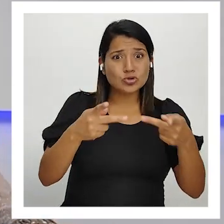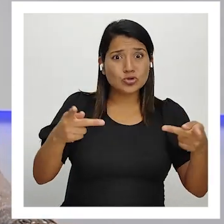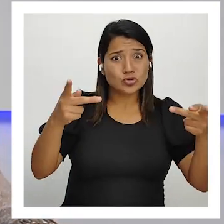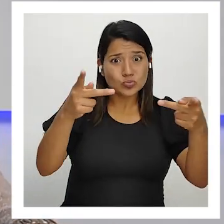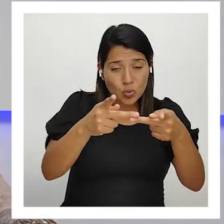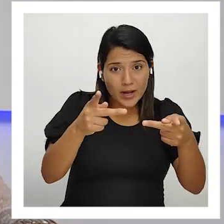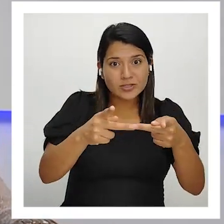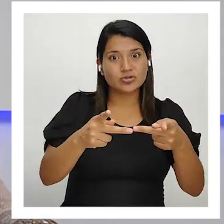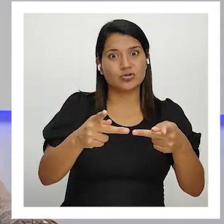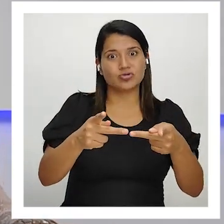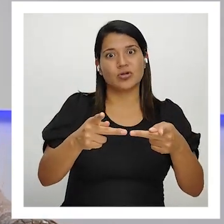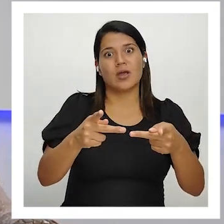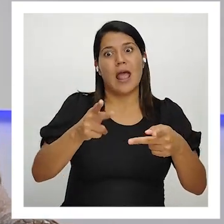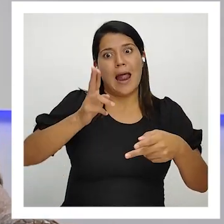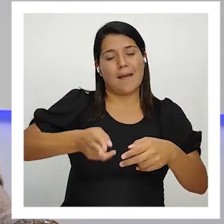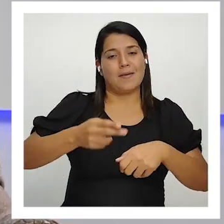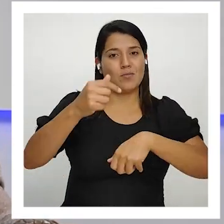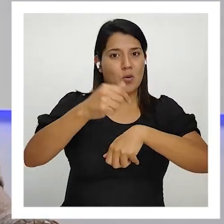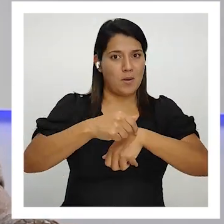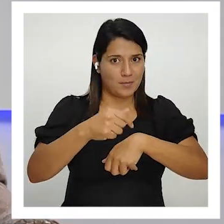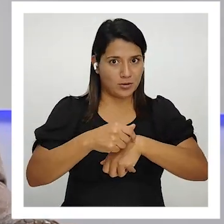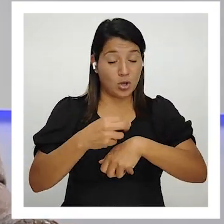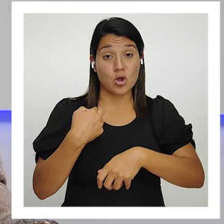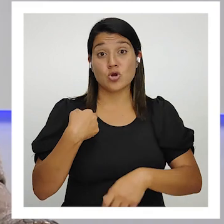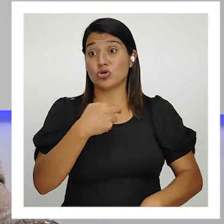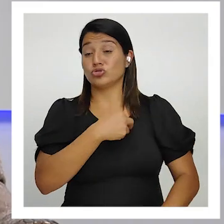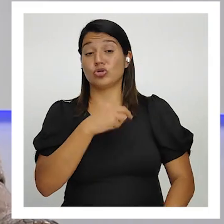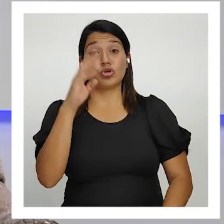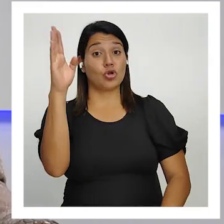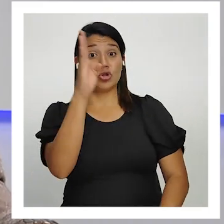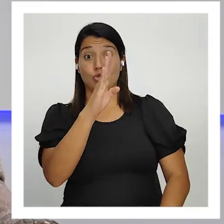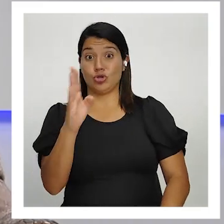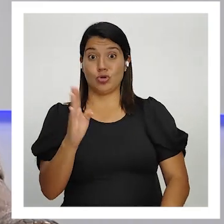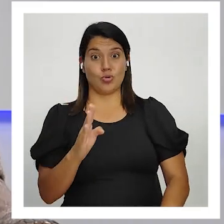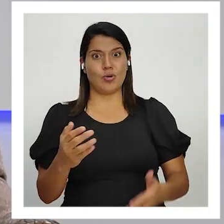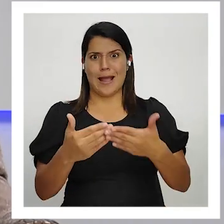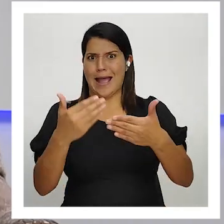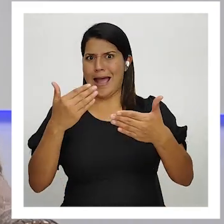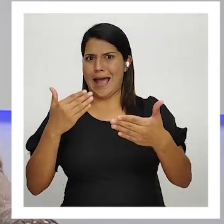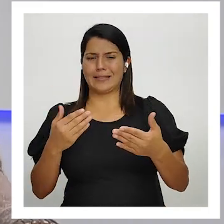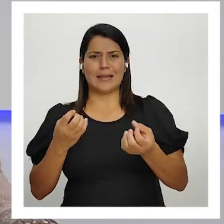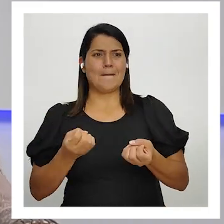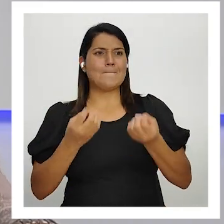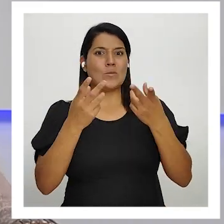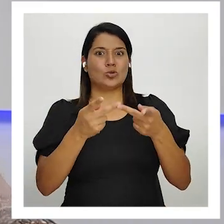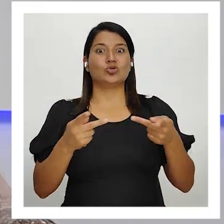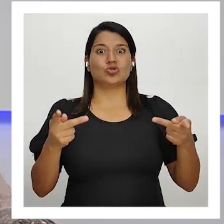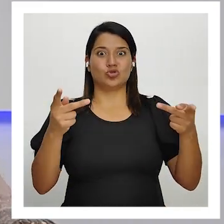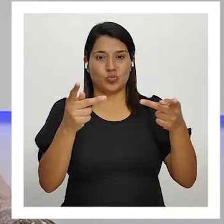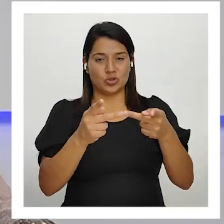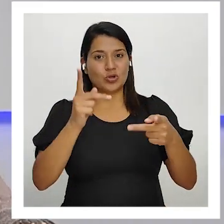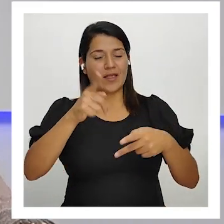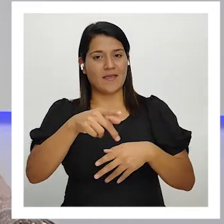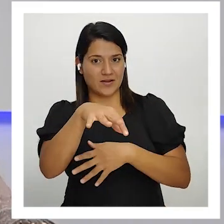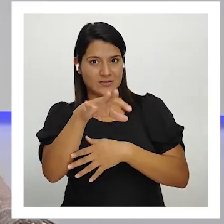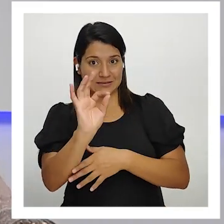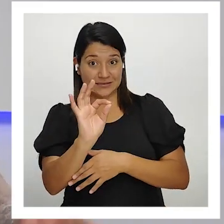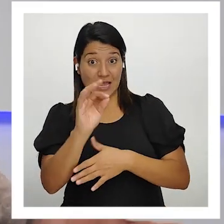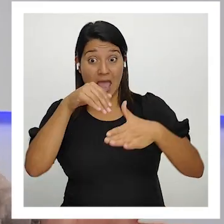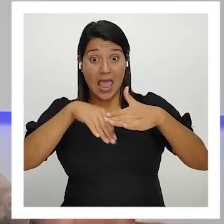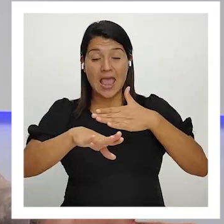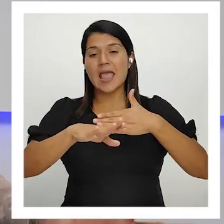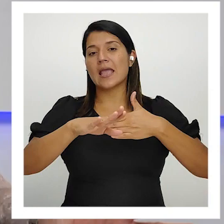representantes. Nunca hemos tenido en consecuencia tantos cargos por elegir. Imagínense que en la elección nacional lo que elegimos